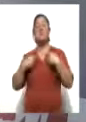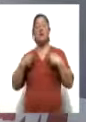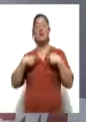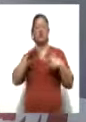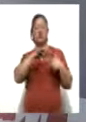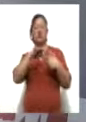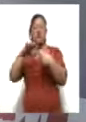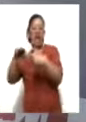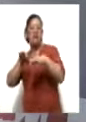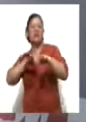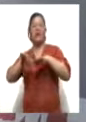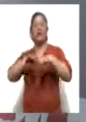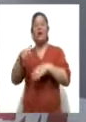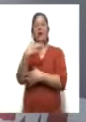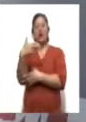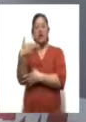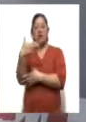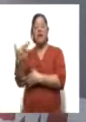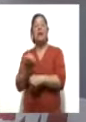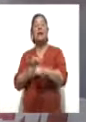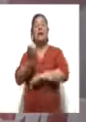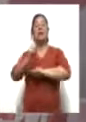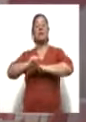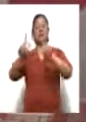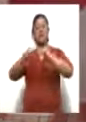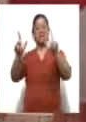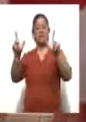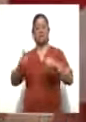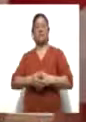y trabajadores de hoteles del estado.